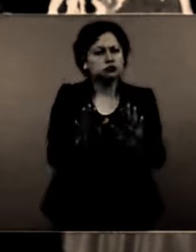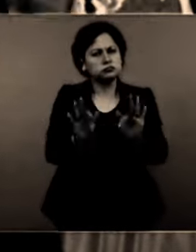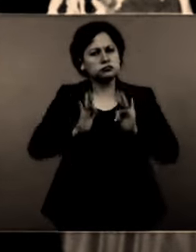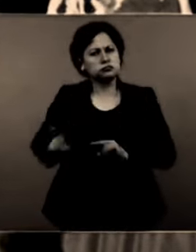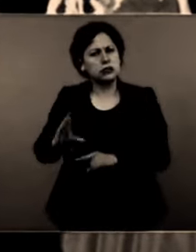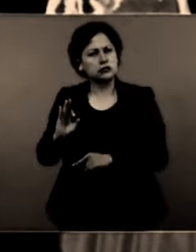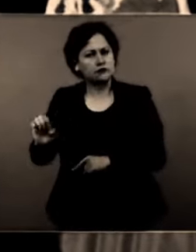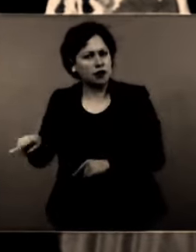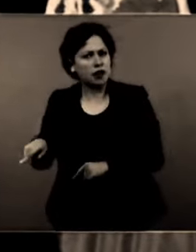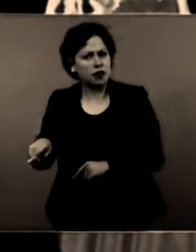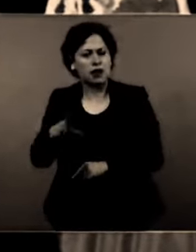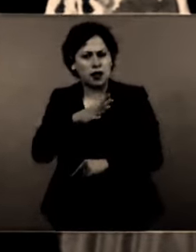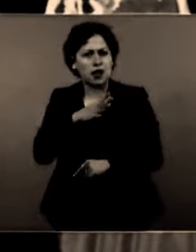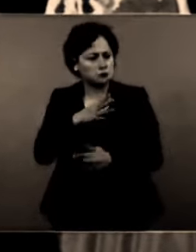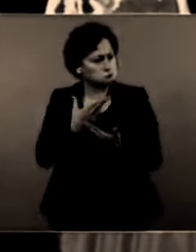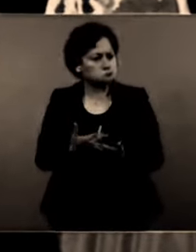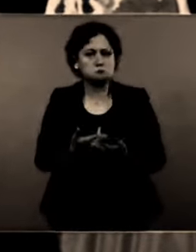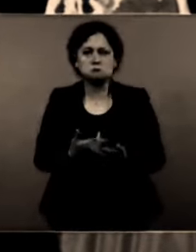cuando tenemos